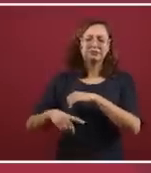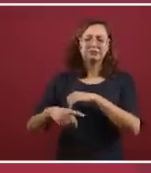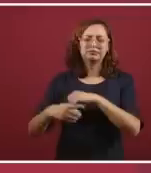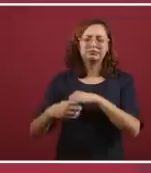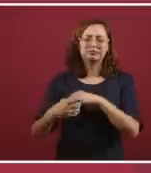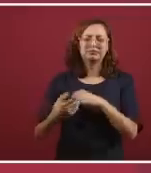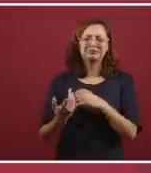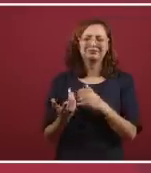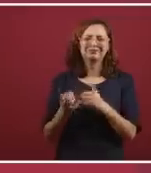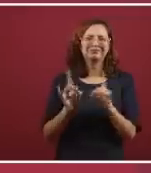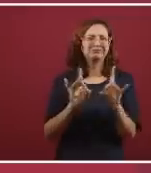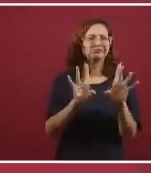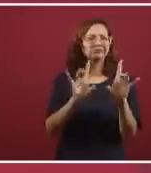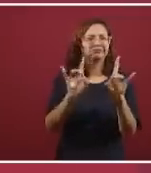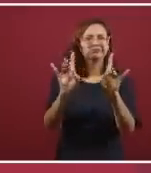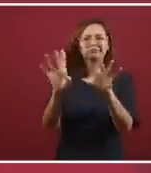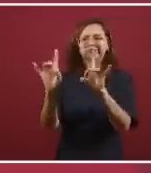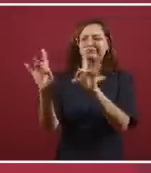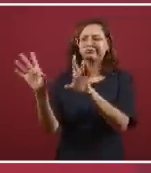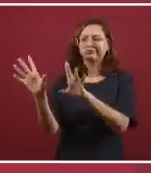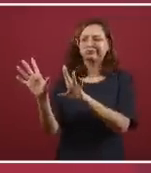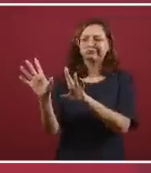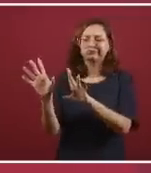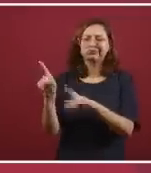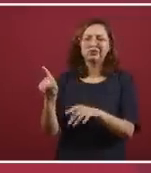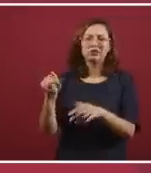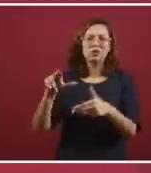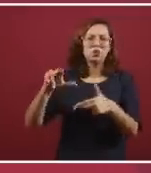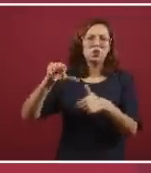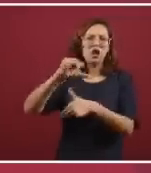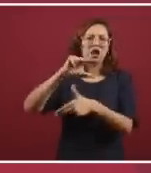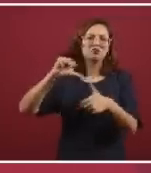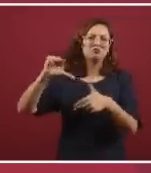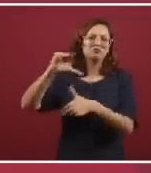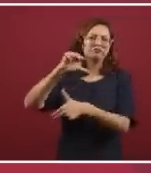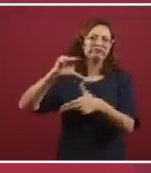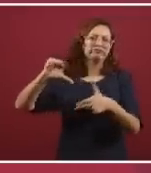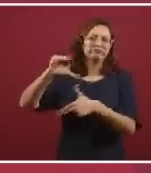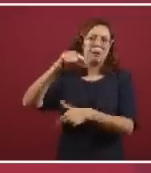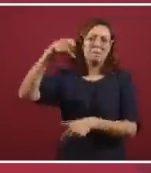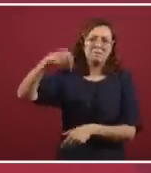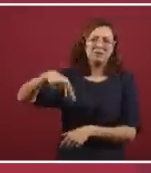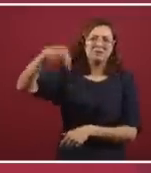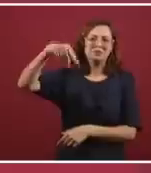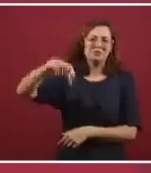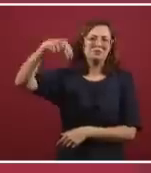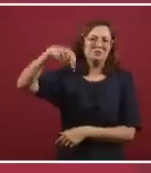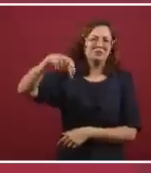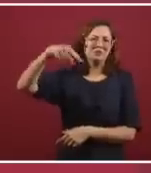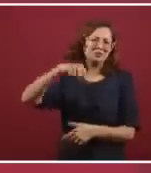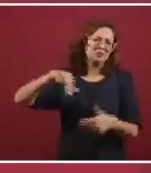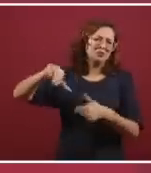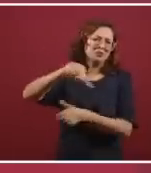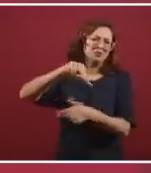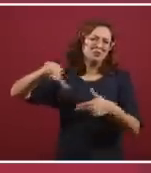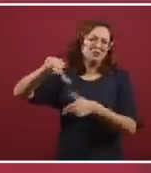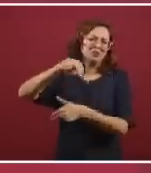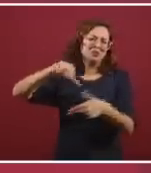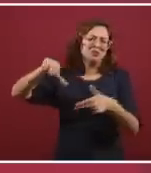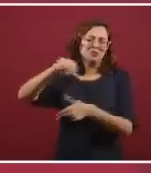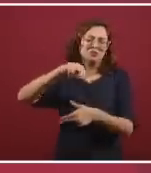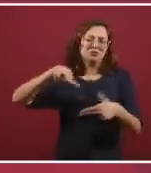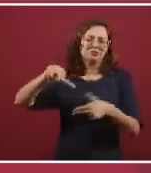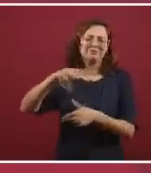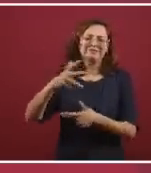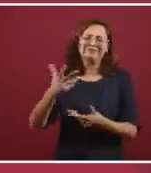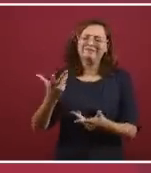que se quedó allí el huracán estacional la zona este